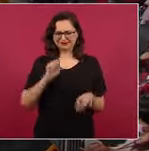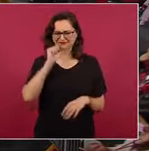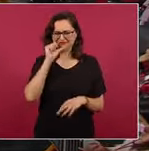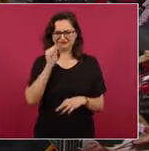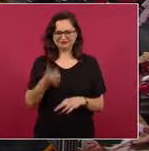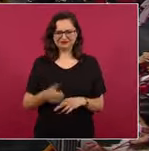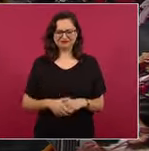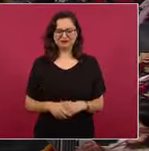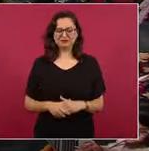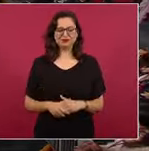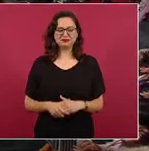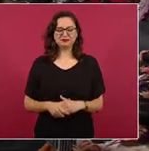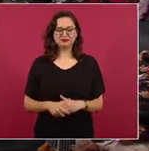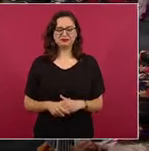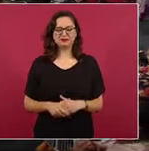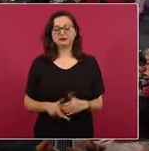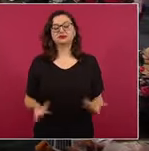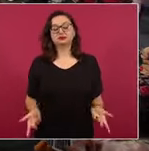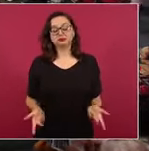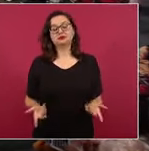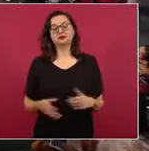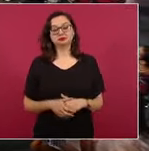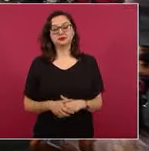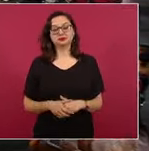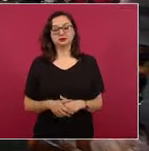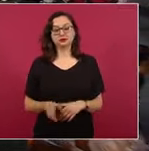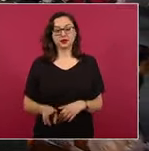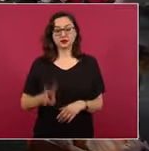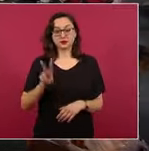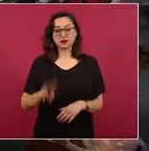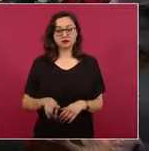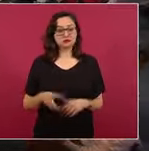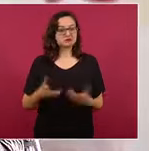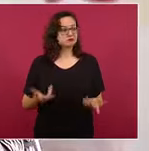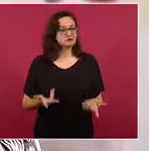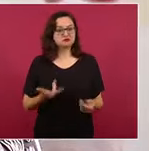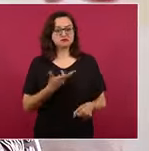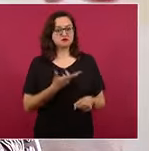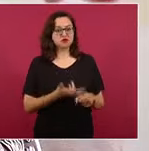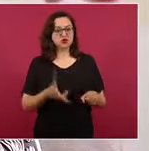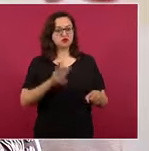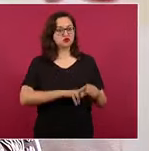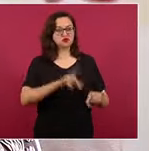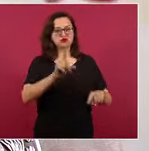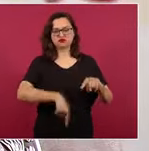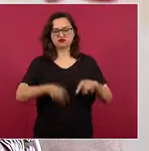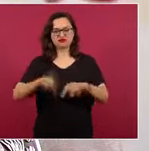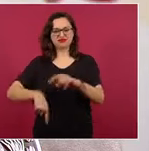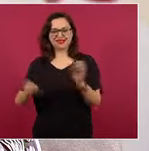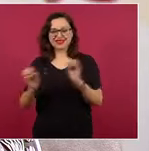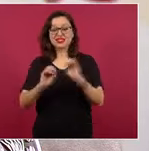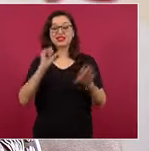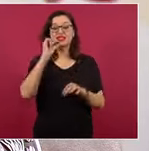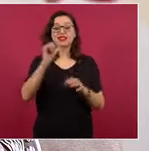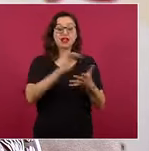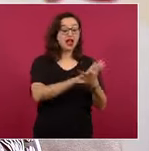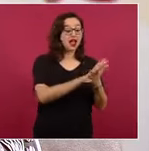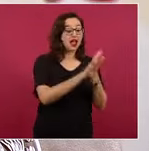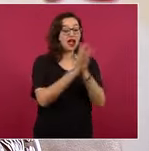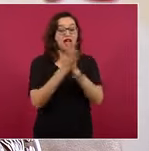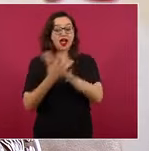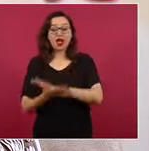Sí, con permiso, señor presidente. Efectivamente, no desaparece, se transforma, se cambia lo